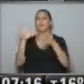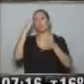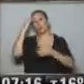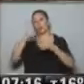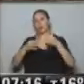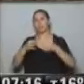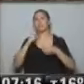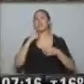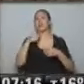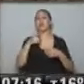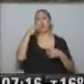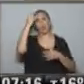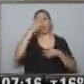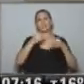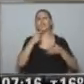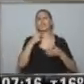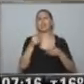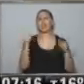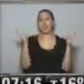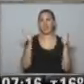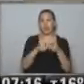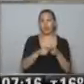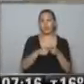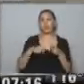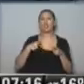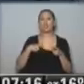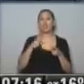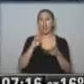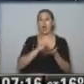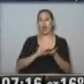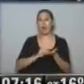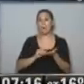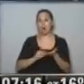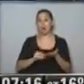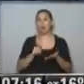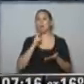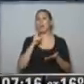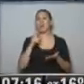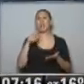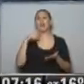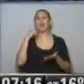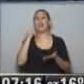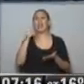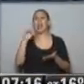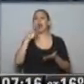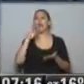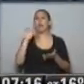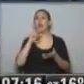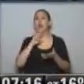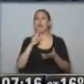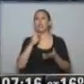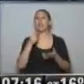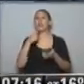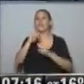de Justicia Legítima se reunieron en la Asociación de Abogados. Allí la procuradora Gils Carbó calificó a la familia